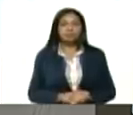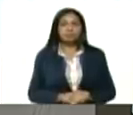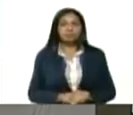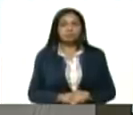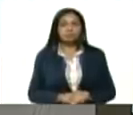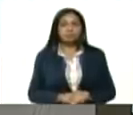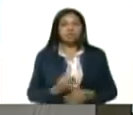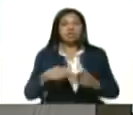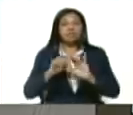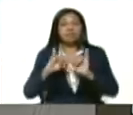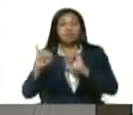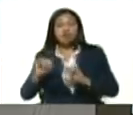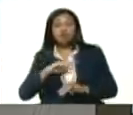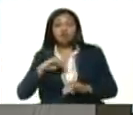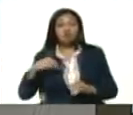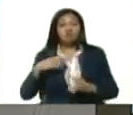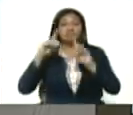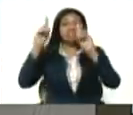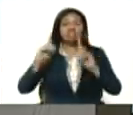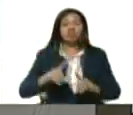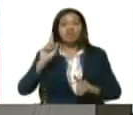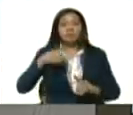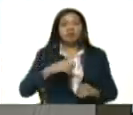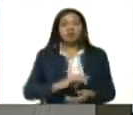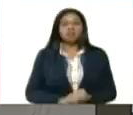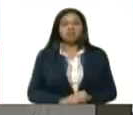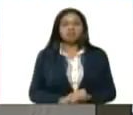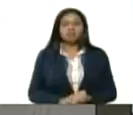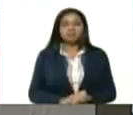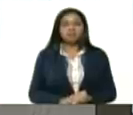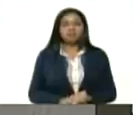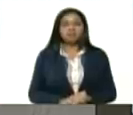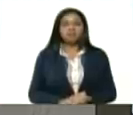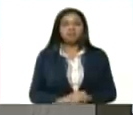por eso también que hemos decidido que absolutamente